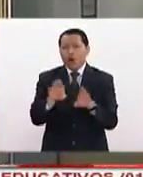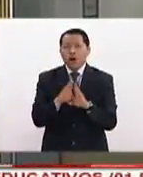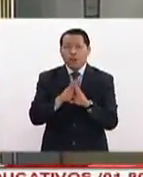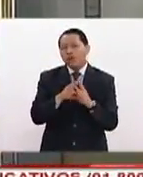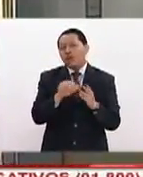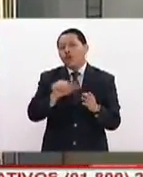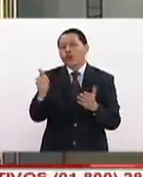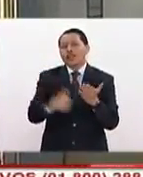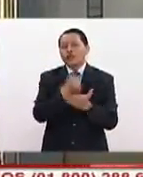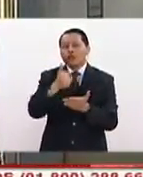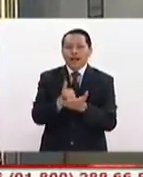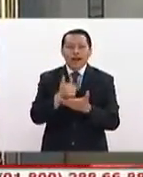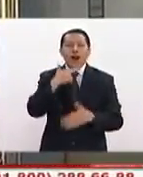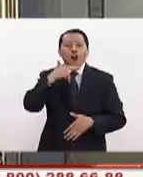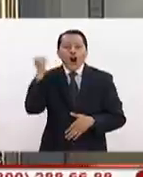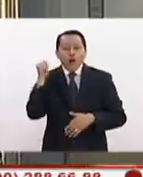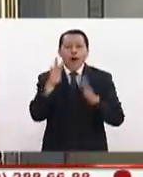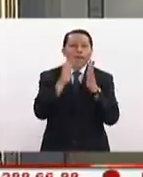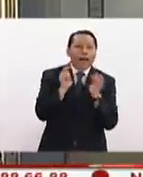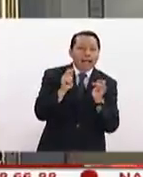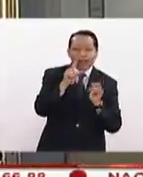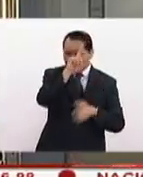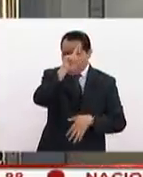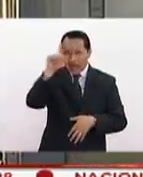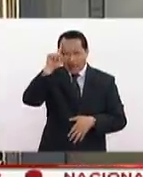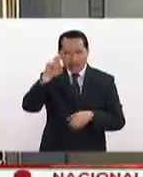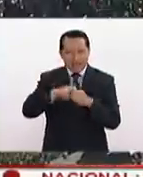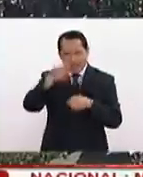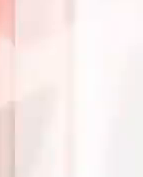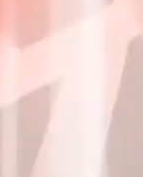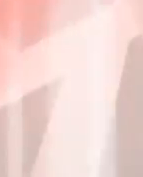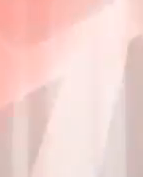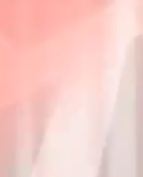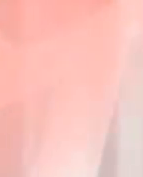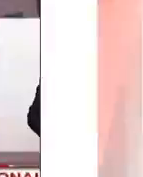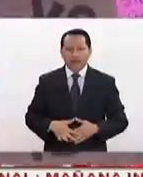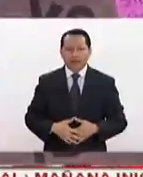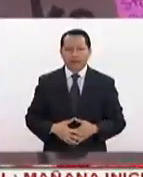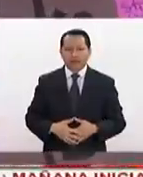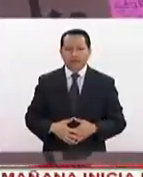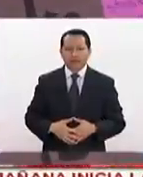ciudades como Roma, París y Madrid, allá en Europa.